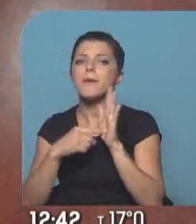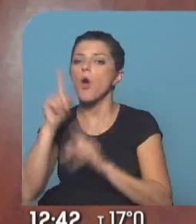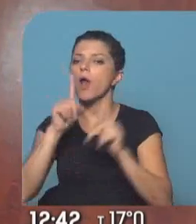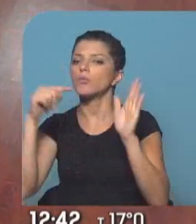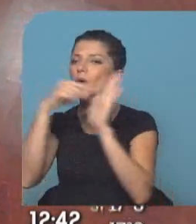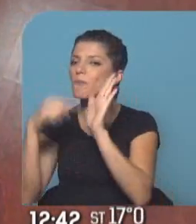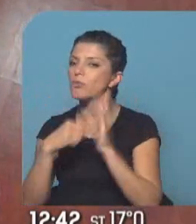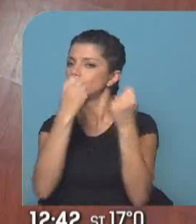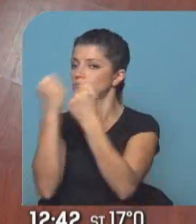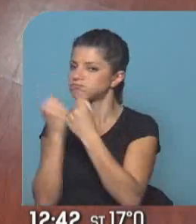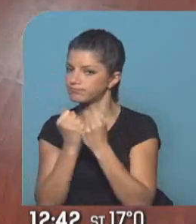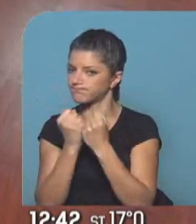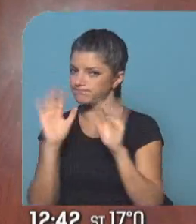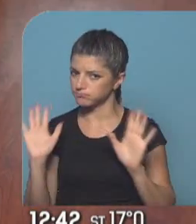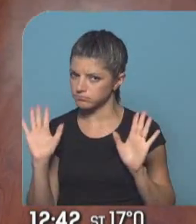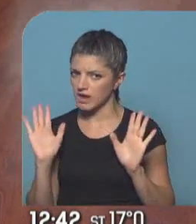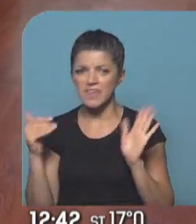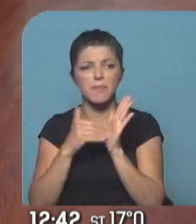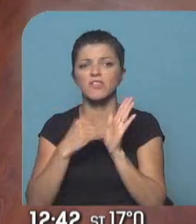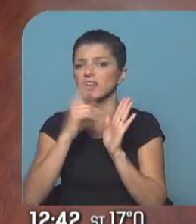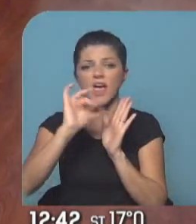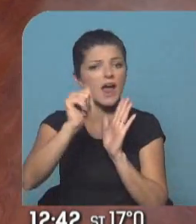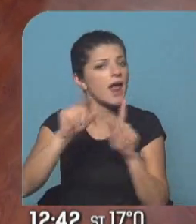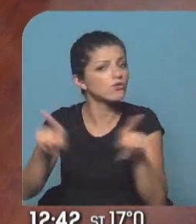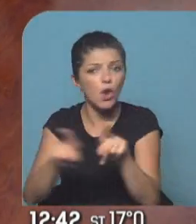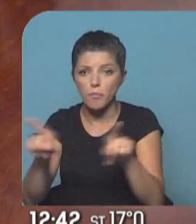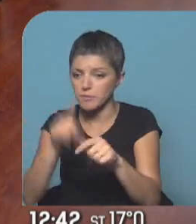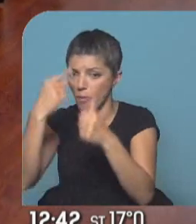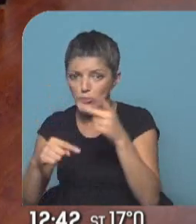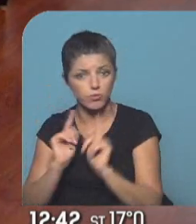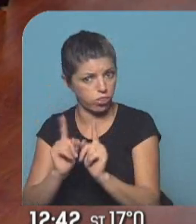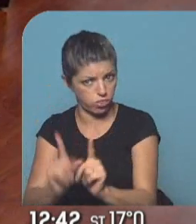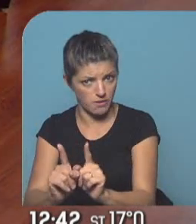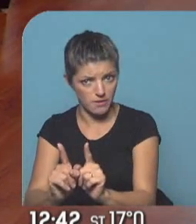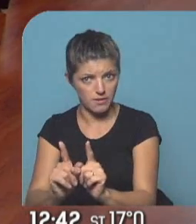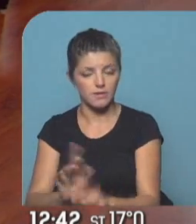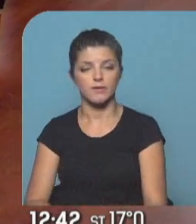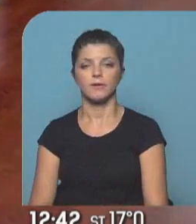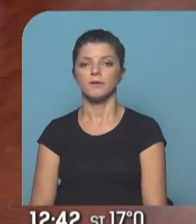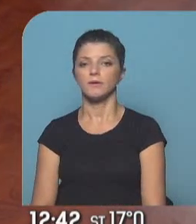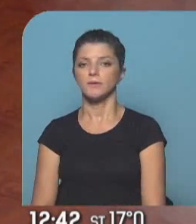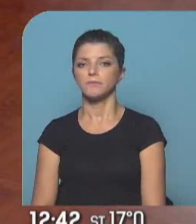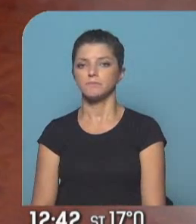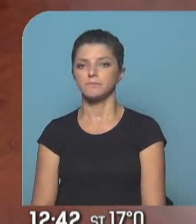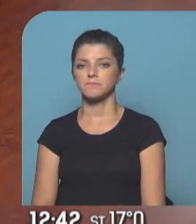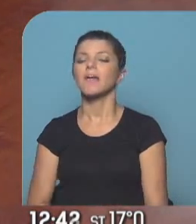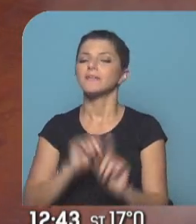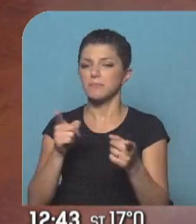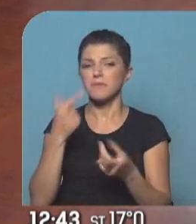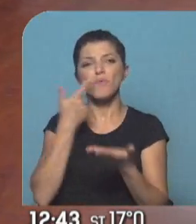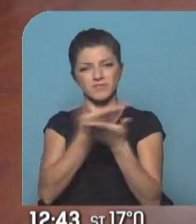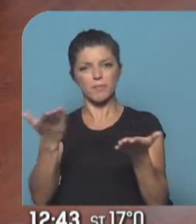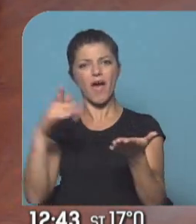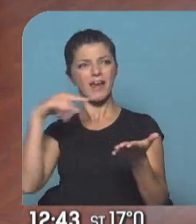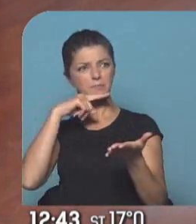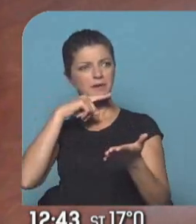juego en esta elección. Y por último, el liderazgo de Merkel, también, que ratifica la idea de que Alemania es un país de líderes fuertes.